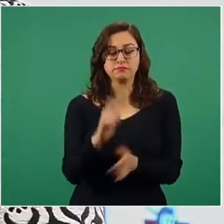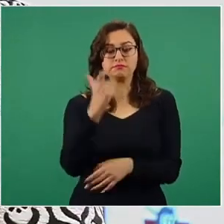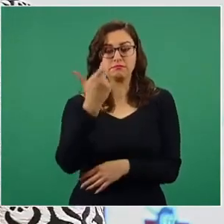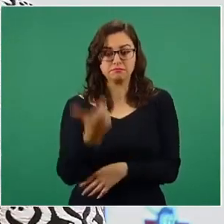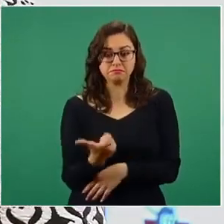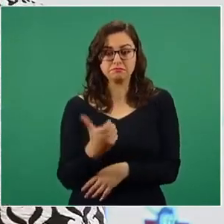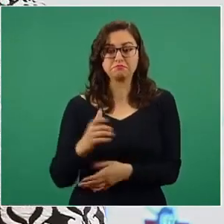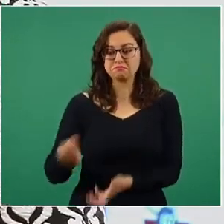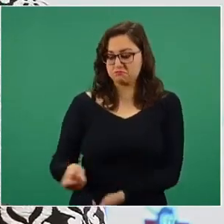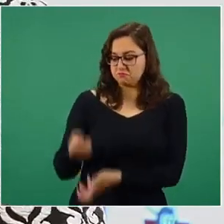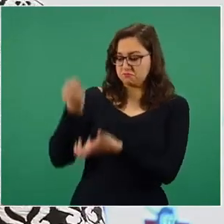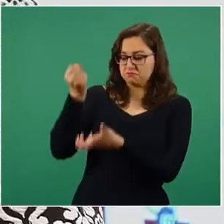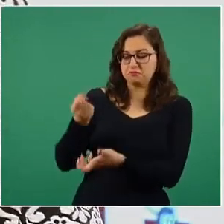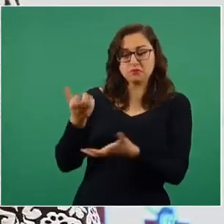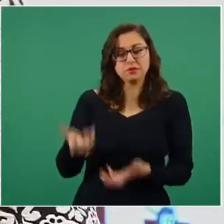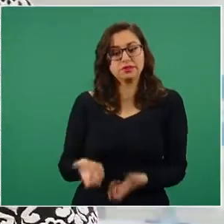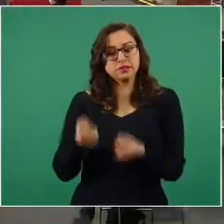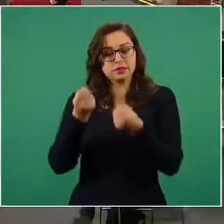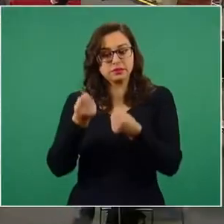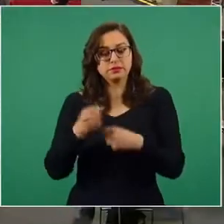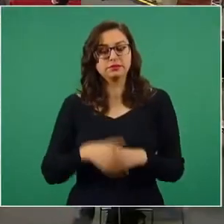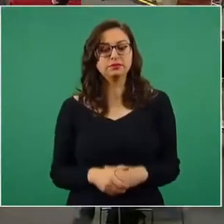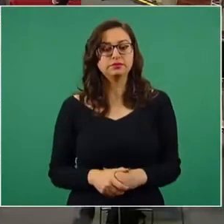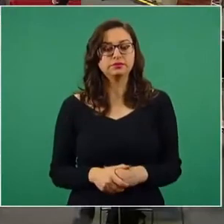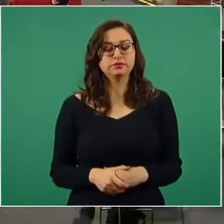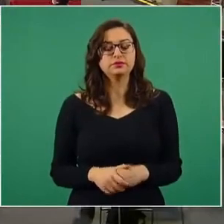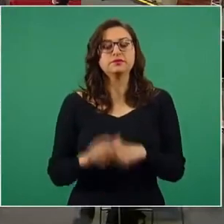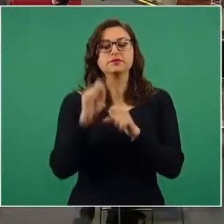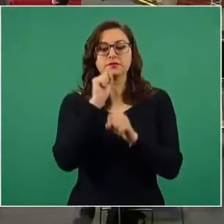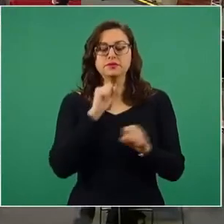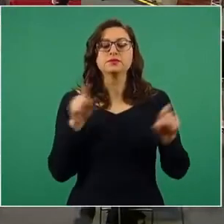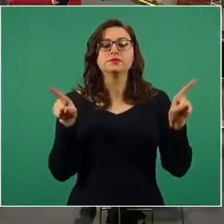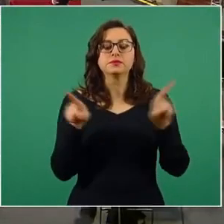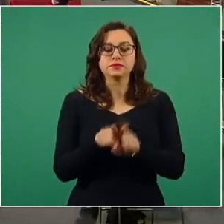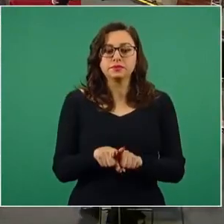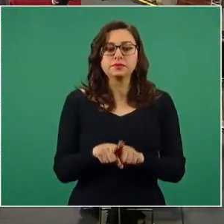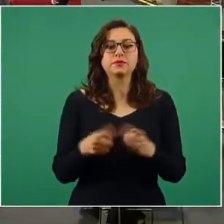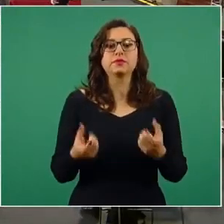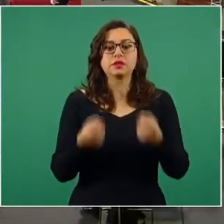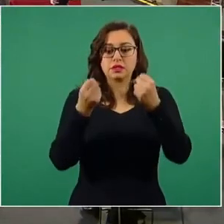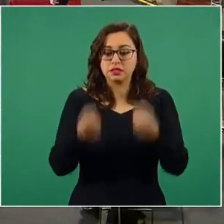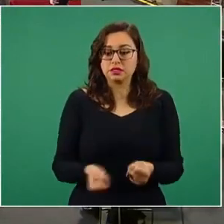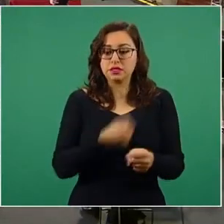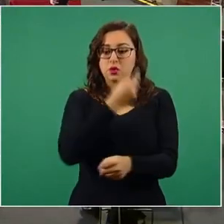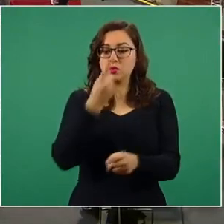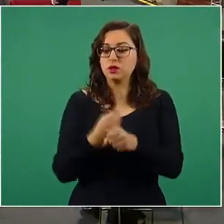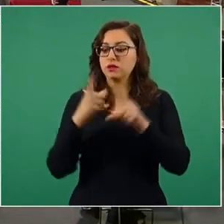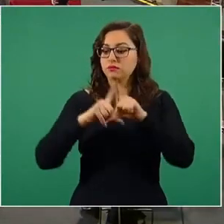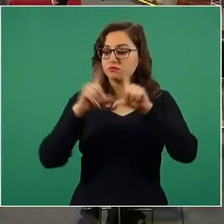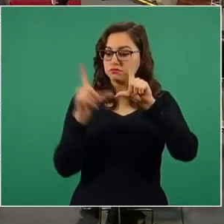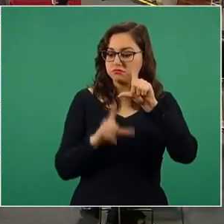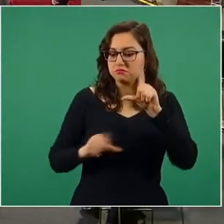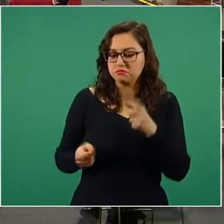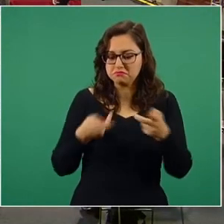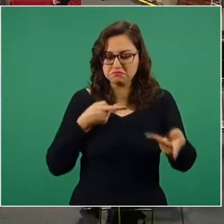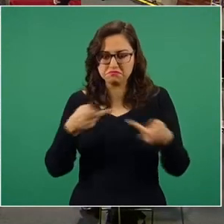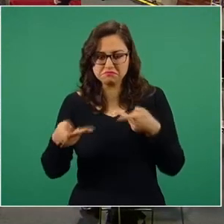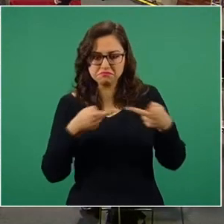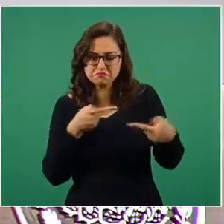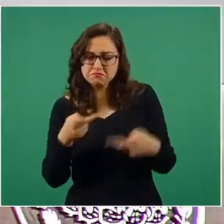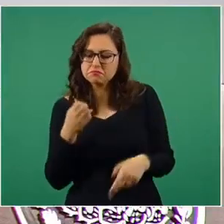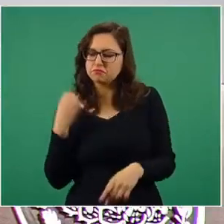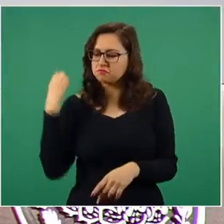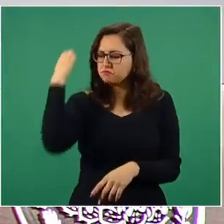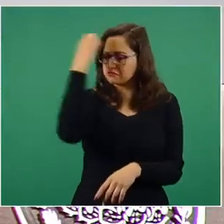pesos. La Estrategia Nacional de Seguridad está creada para dar resultados, es evaluable